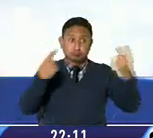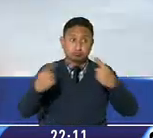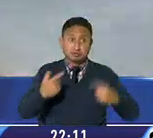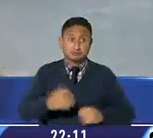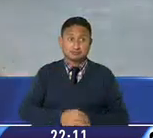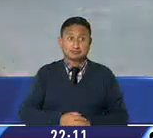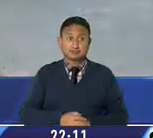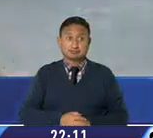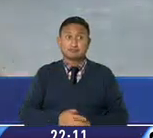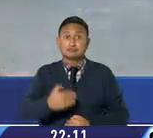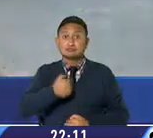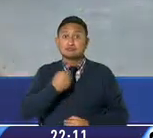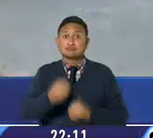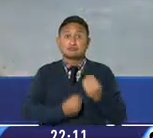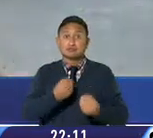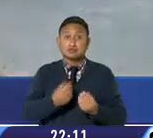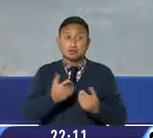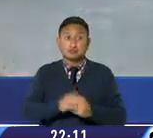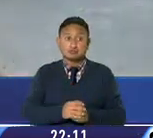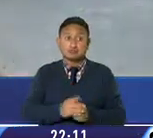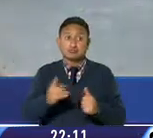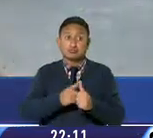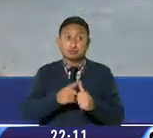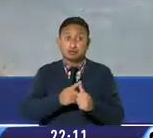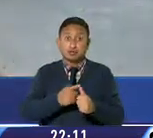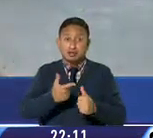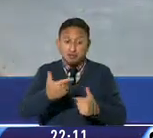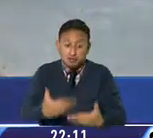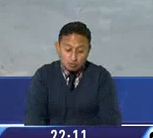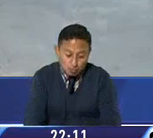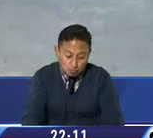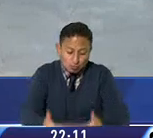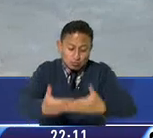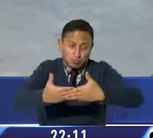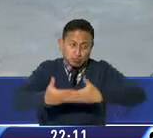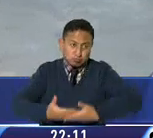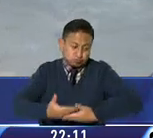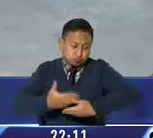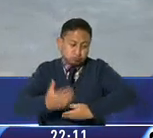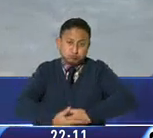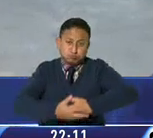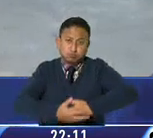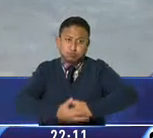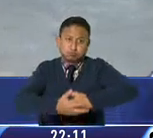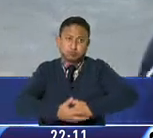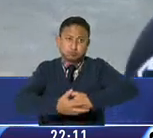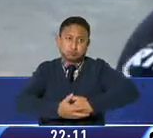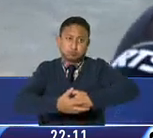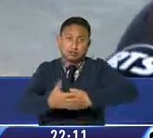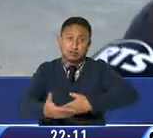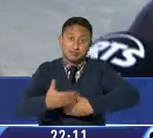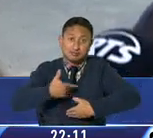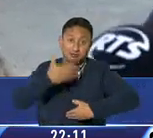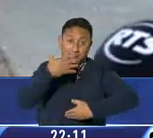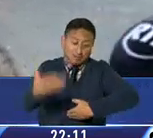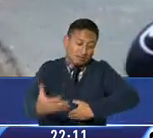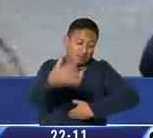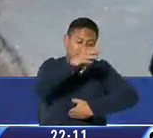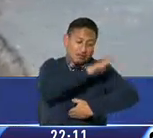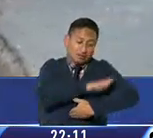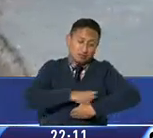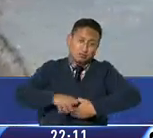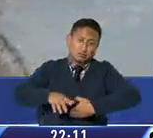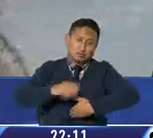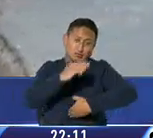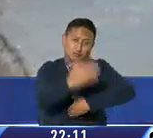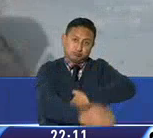hice darle el primer rescate, levantarlo del piso, ponerle una colchita y envolverlo en una